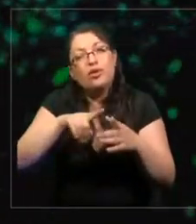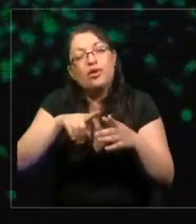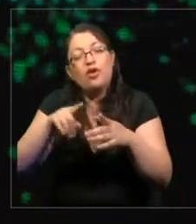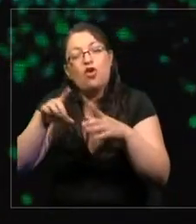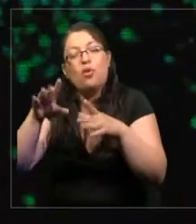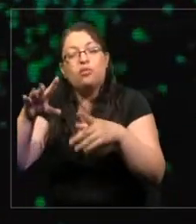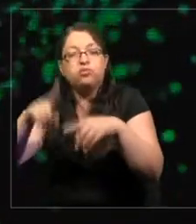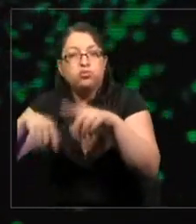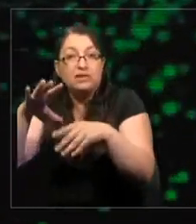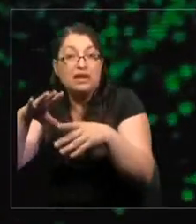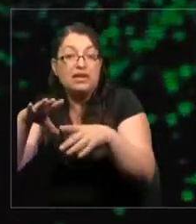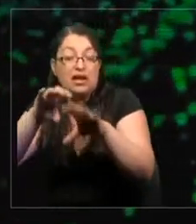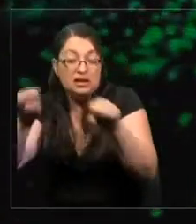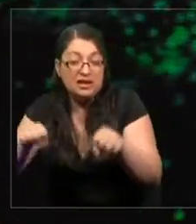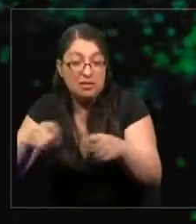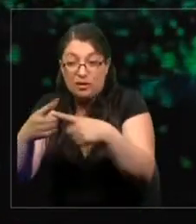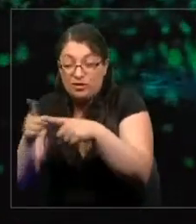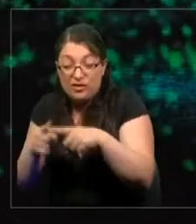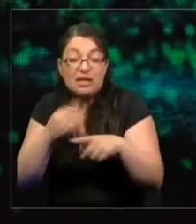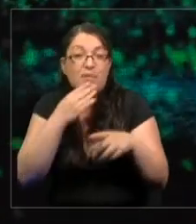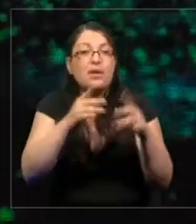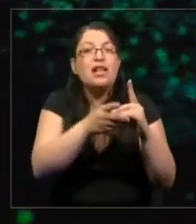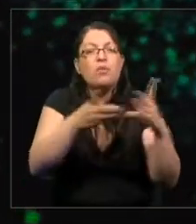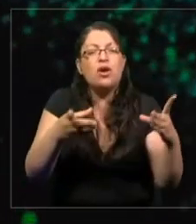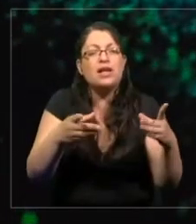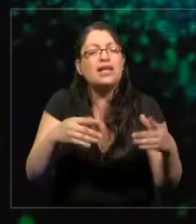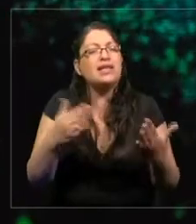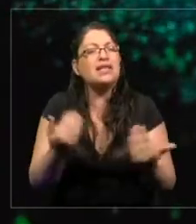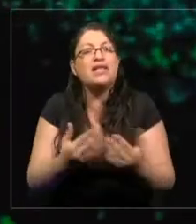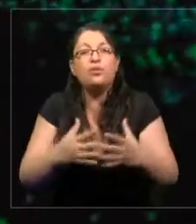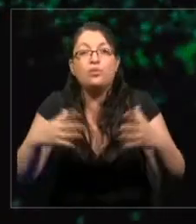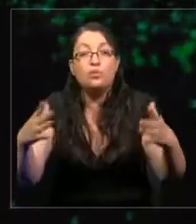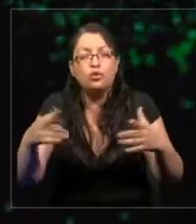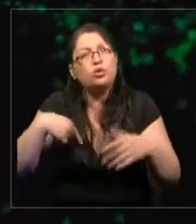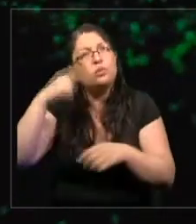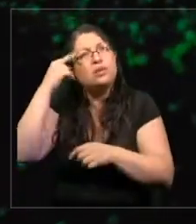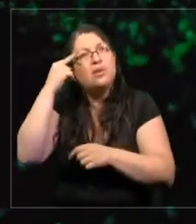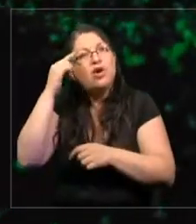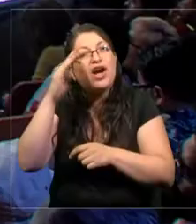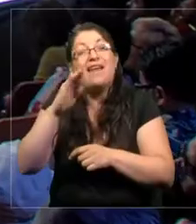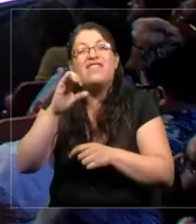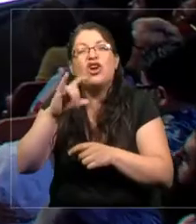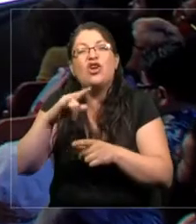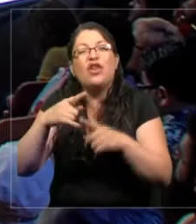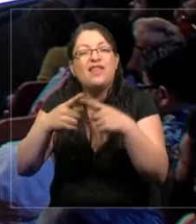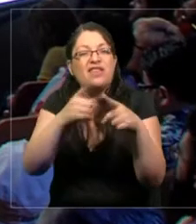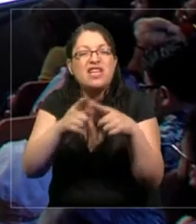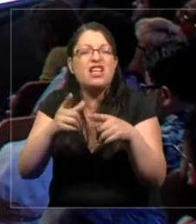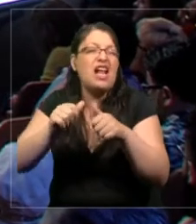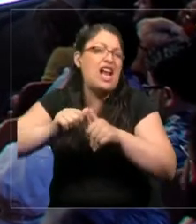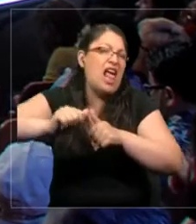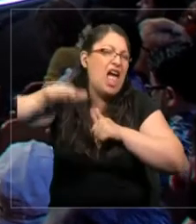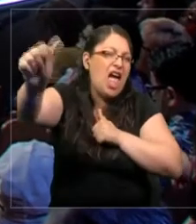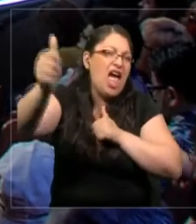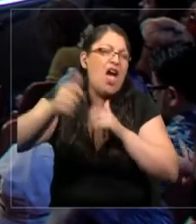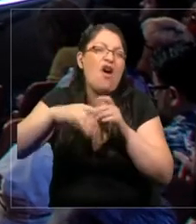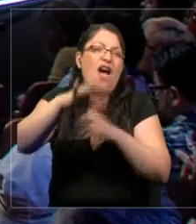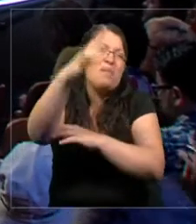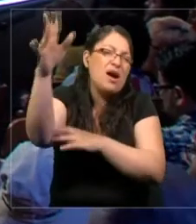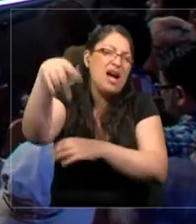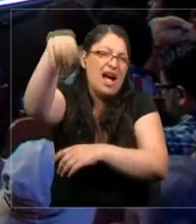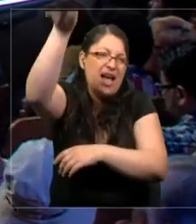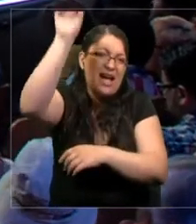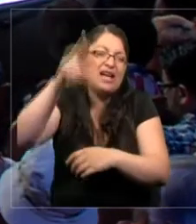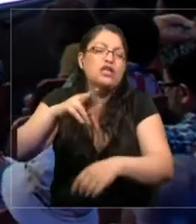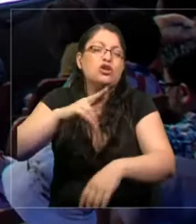es necesaria para todos y nosotros tenemos tendemos a pensar que la biodiversidad una cosa que está lejos en espacios naturales por allá en la patagonia